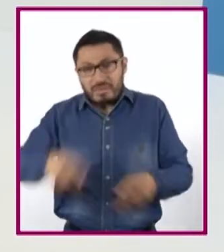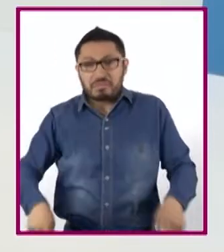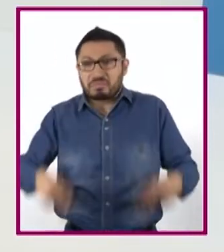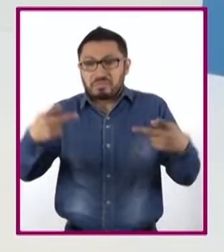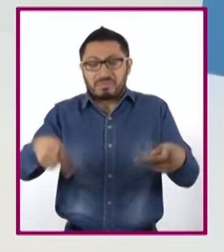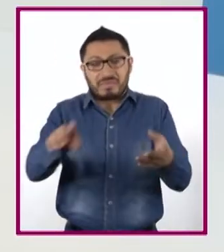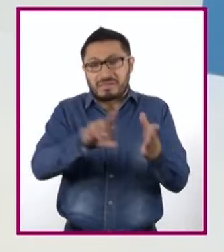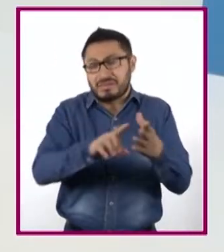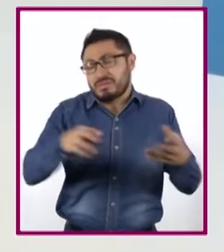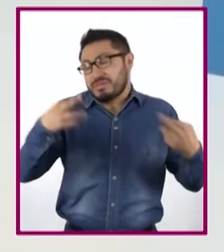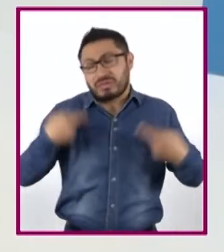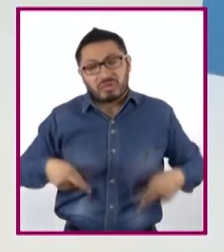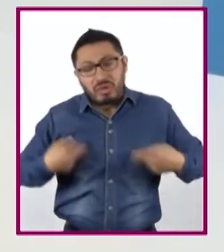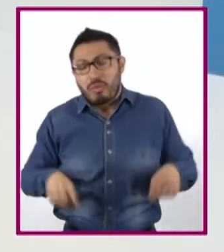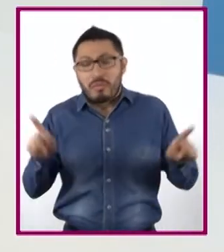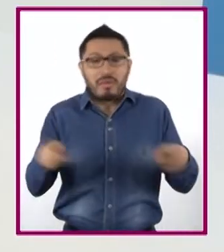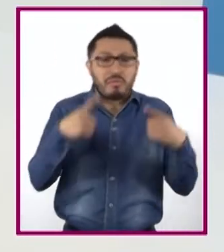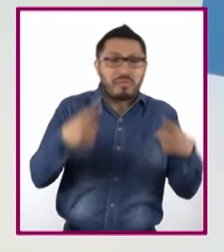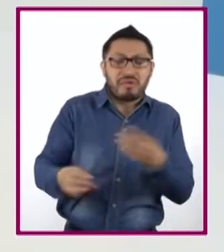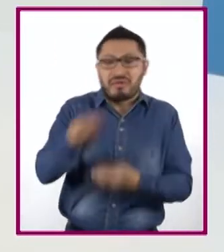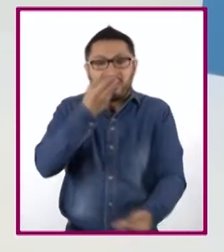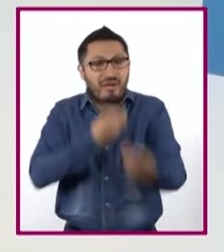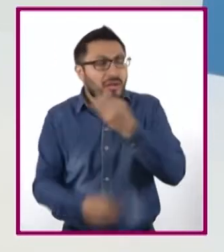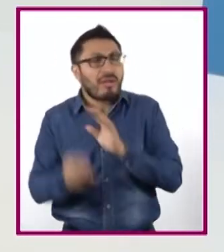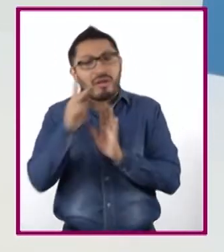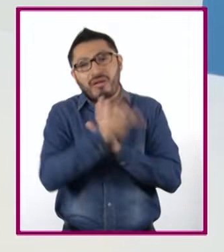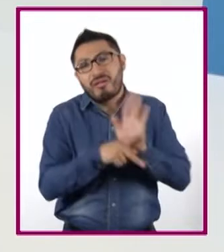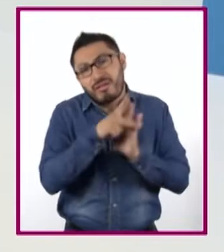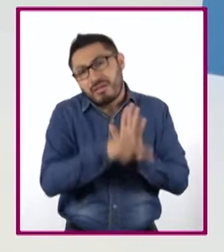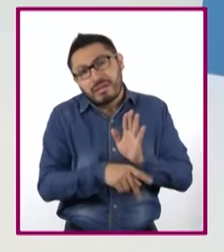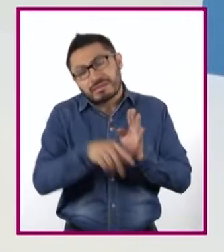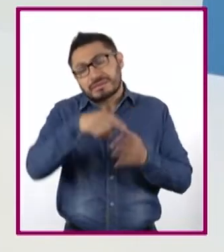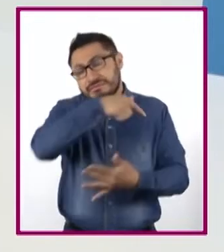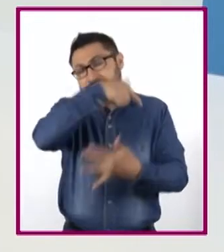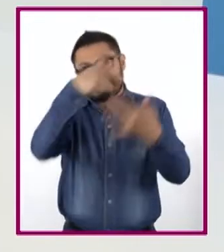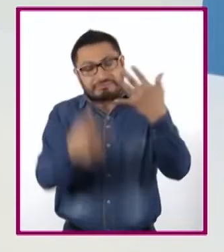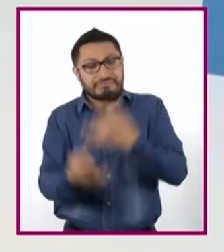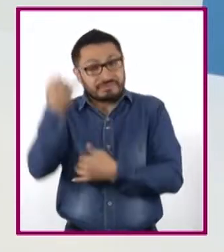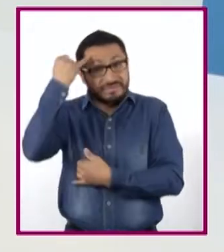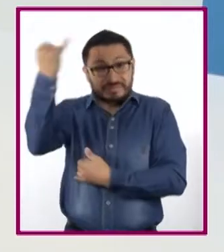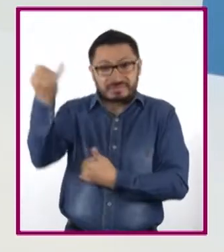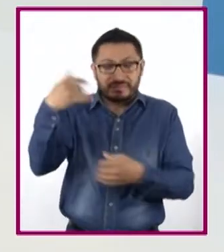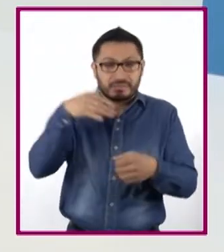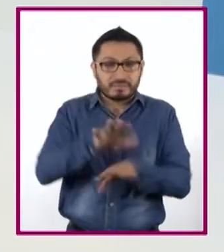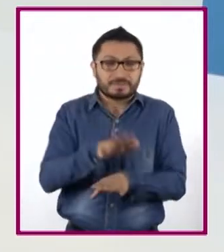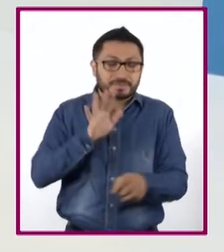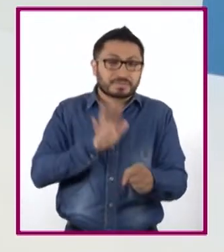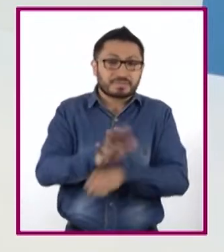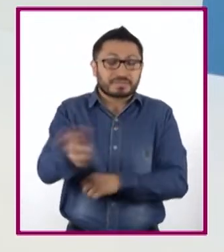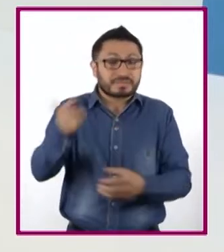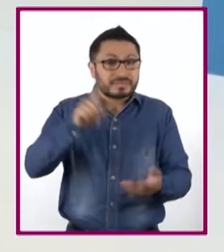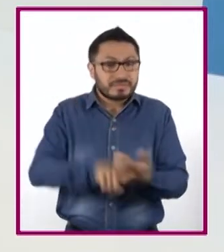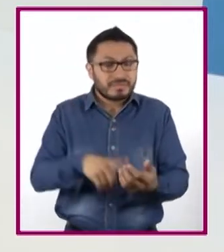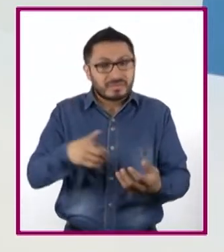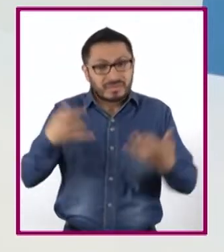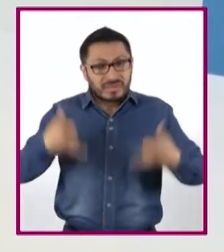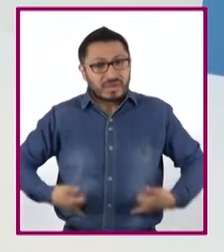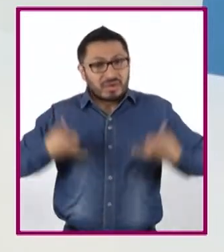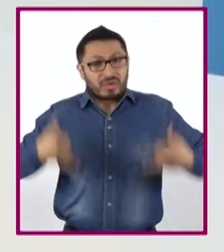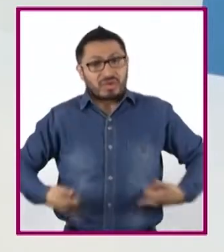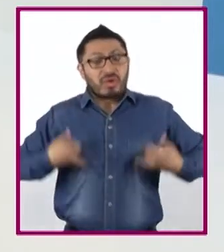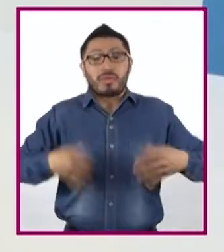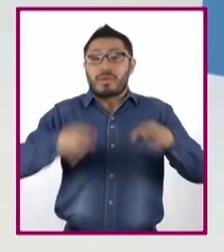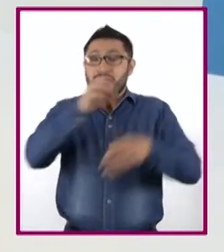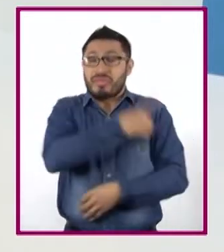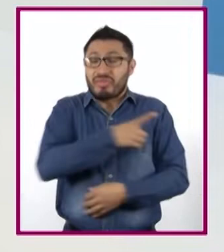ropa, música, alimentos, películas e incluso ideas sobre lo que deben de ser los adolescentes. ¿Han